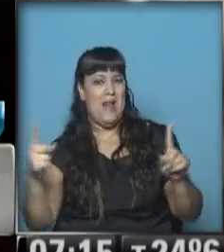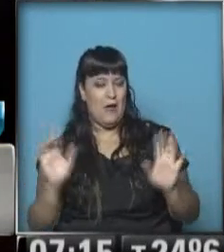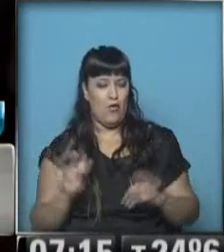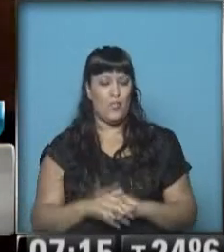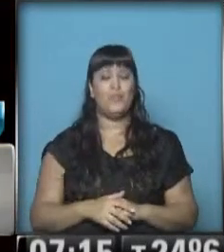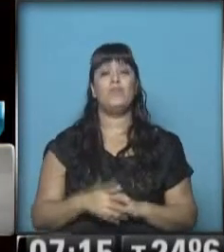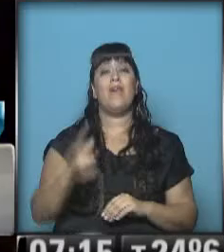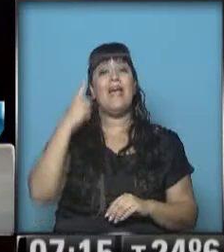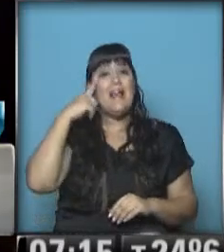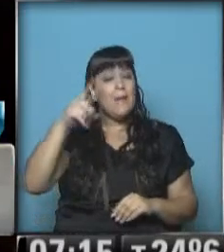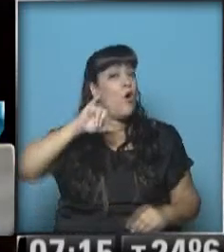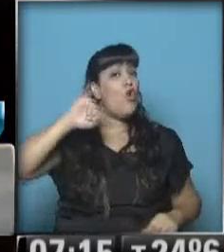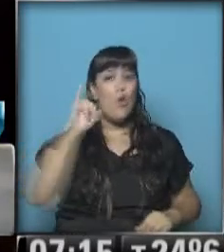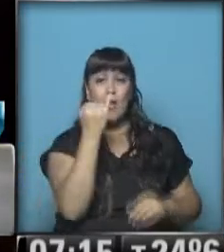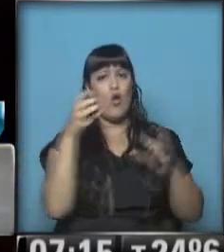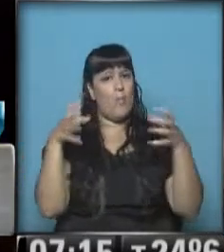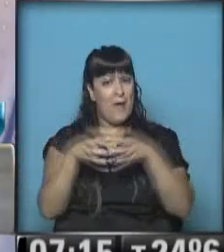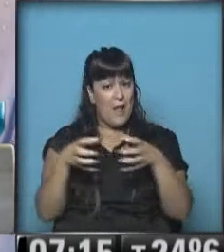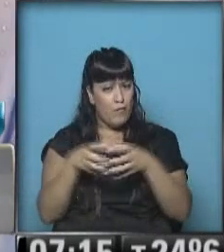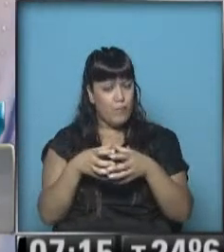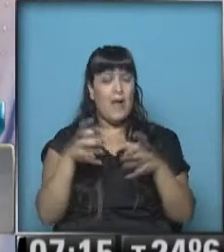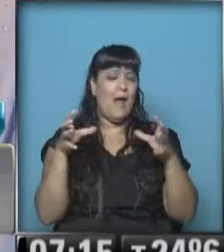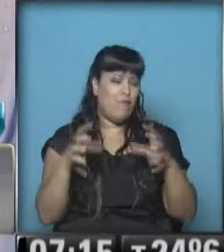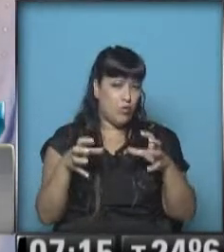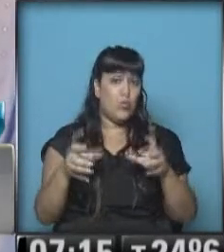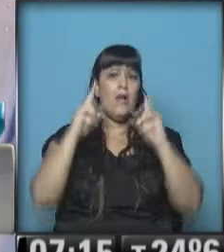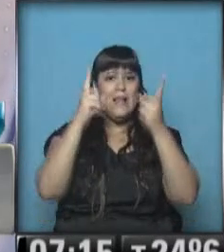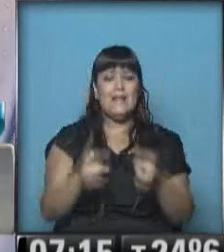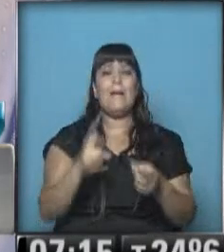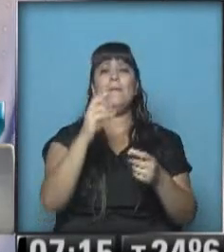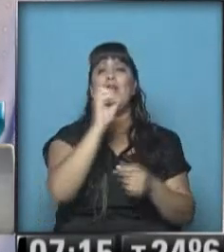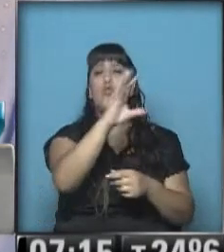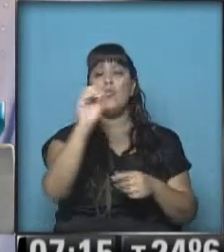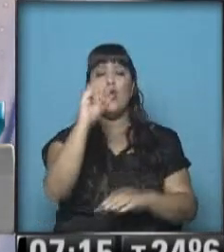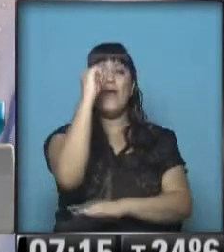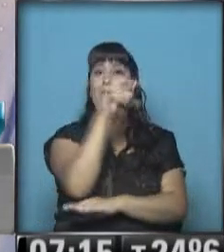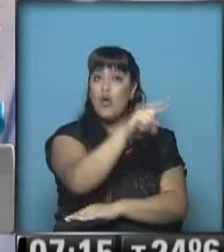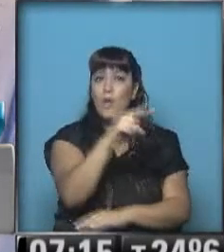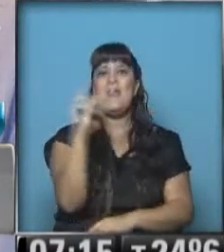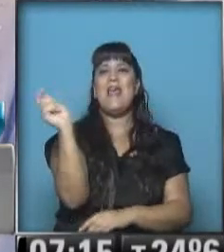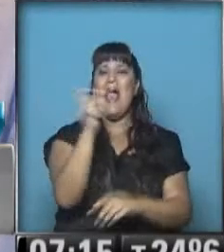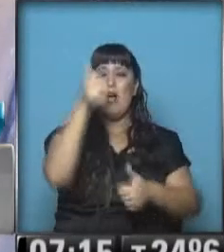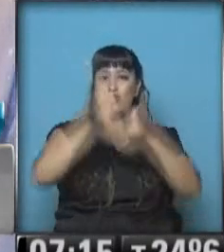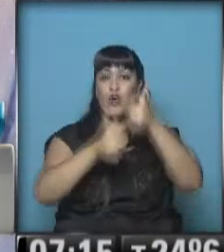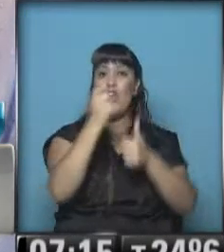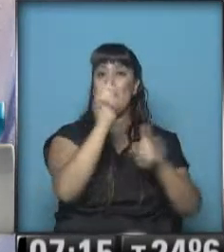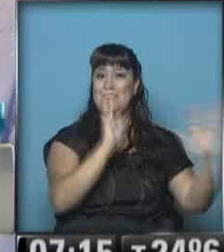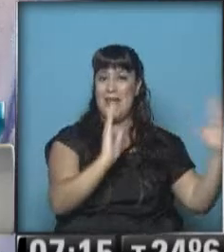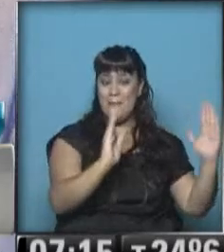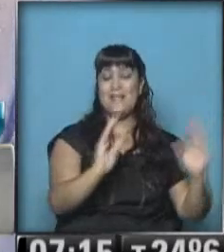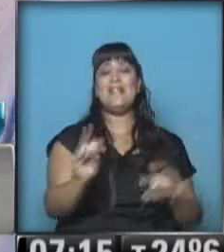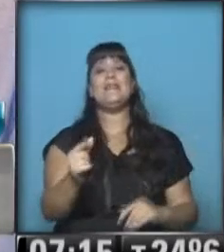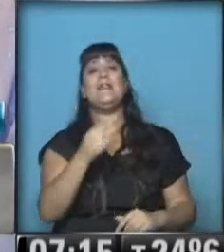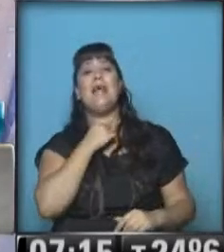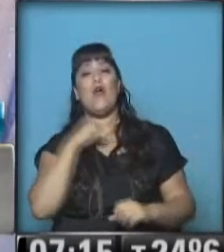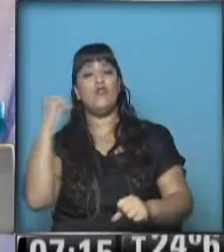que lo mejor para el fútbol, para las economías de los clubes, es hacer este torneo de 6 meses y ir de agosto a mayo como